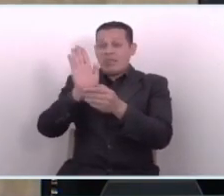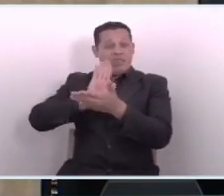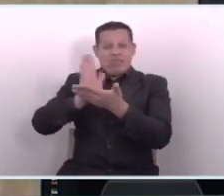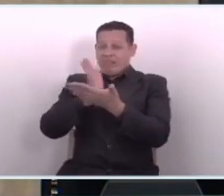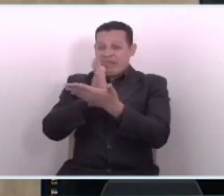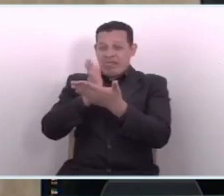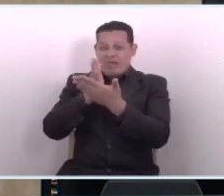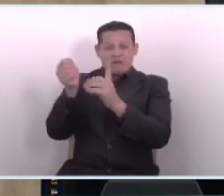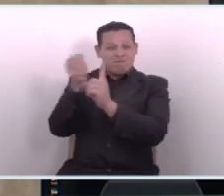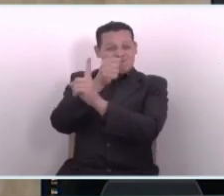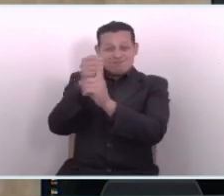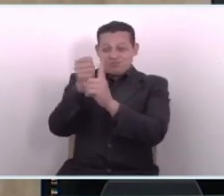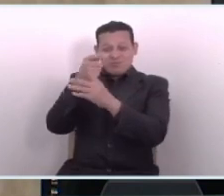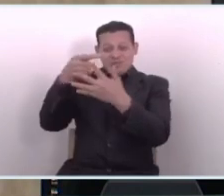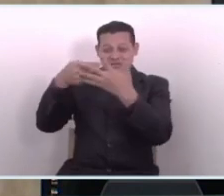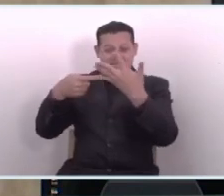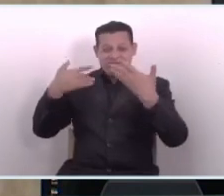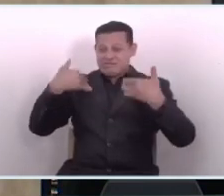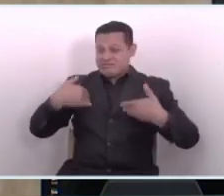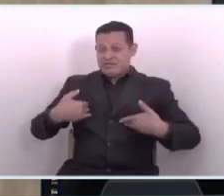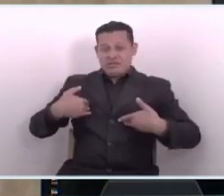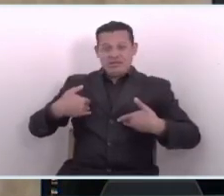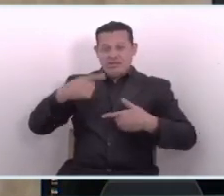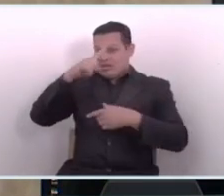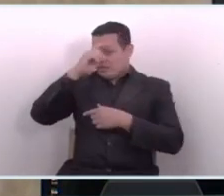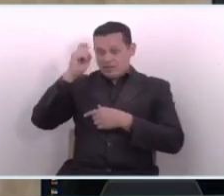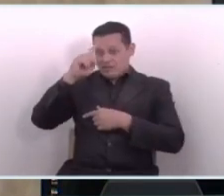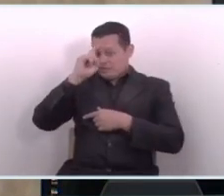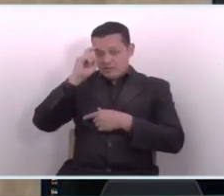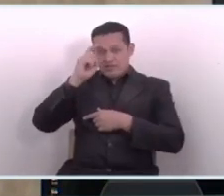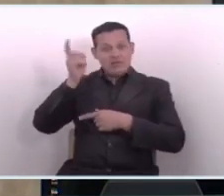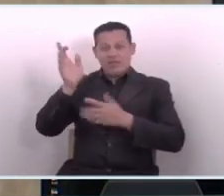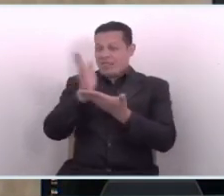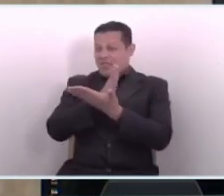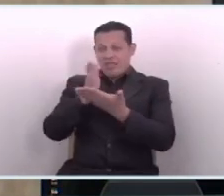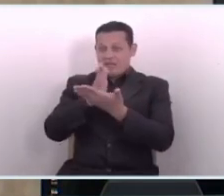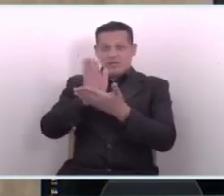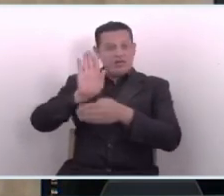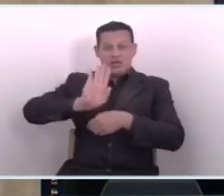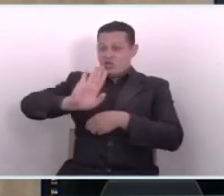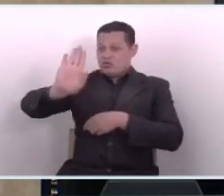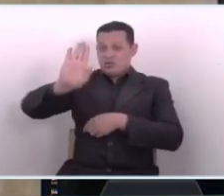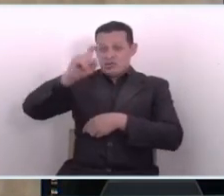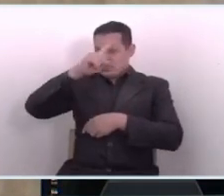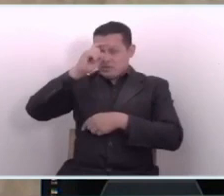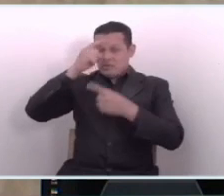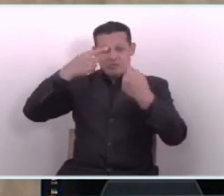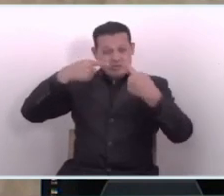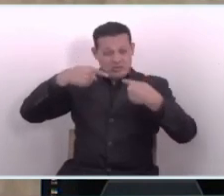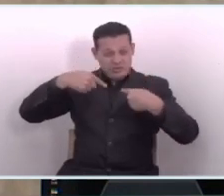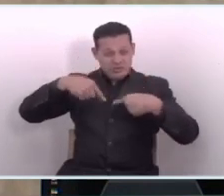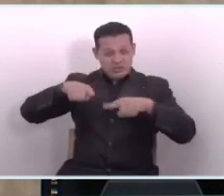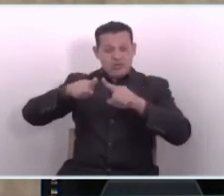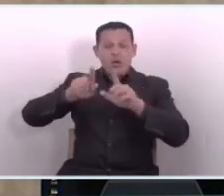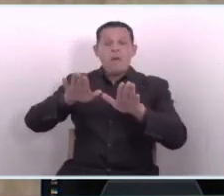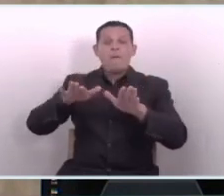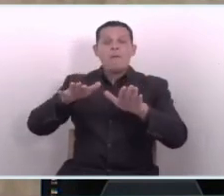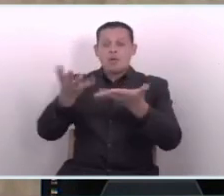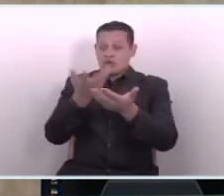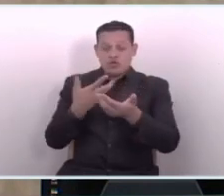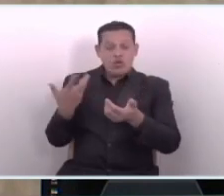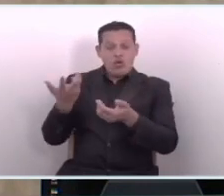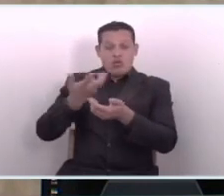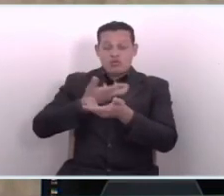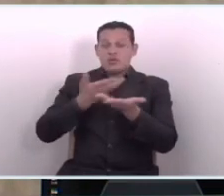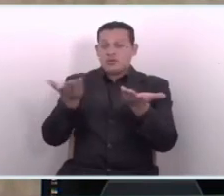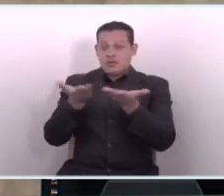se le va a violentar ningún derecho laboral ni la estabilidad laboral. ¿Por qué? Porque todo se